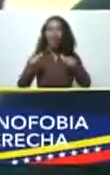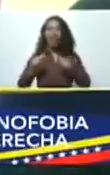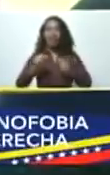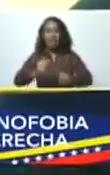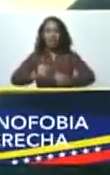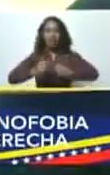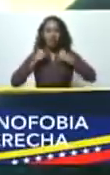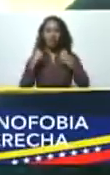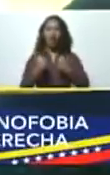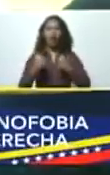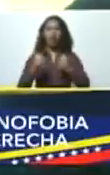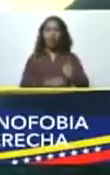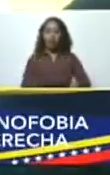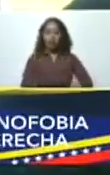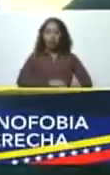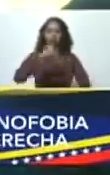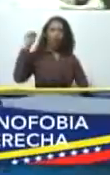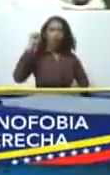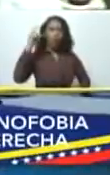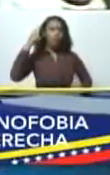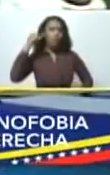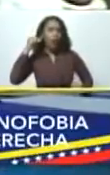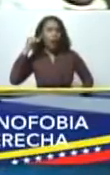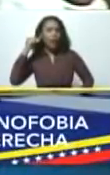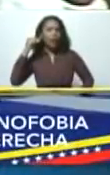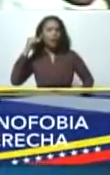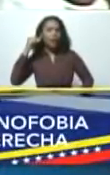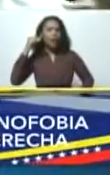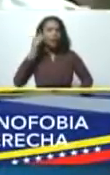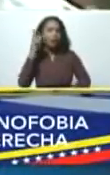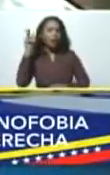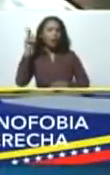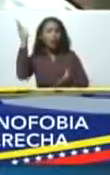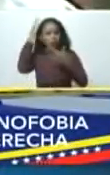de libertadores, de guerreras, de caciques